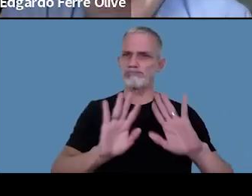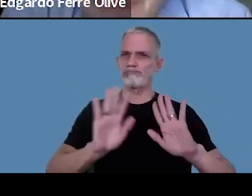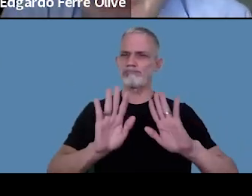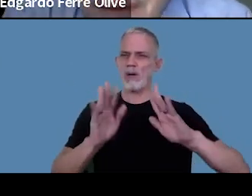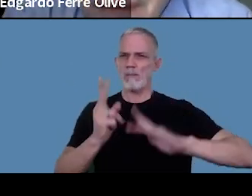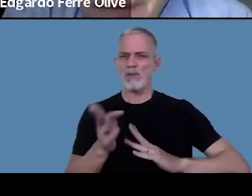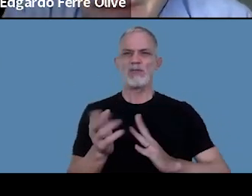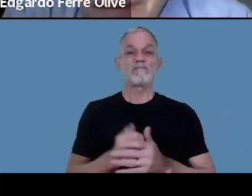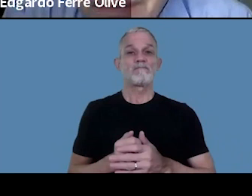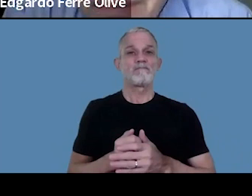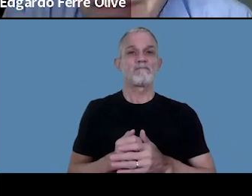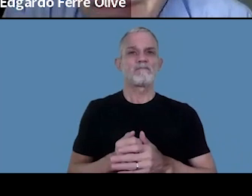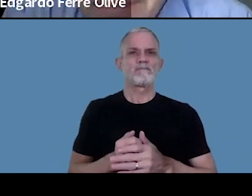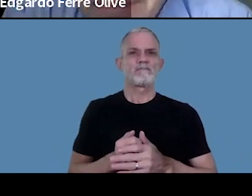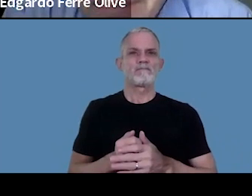importante